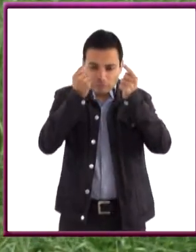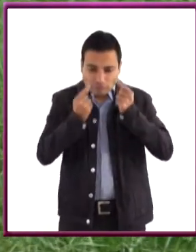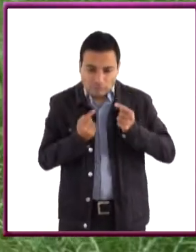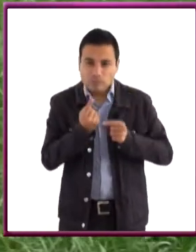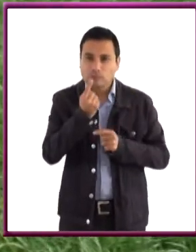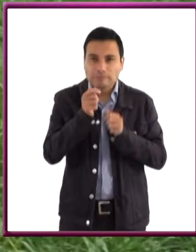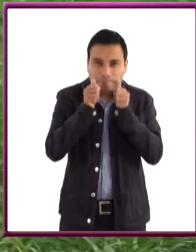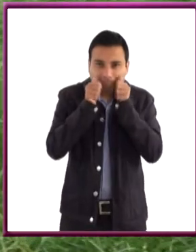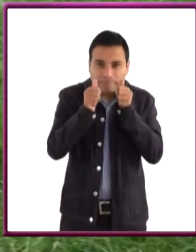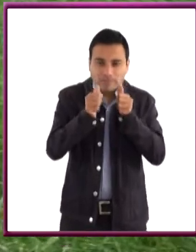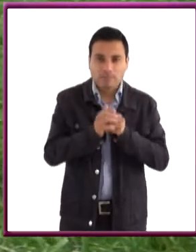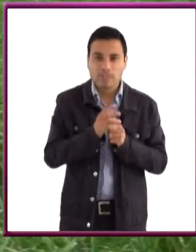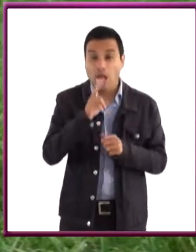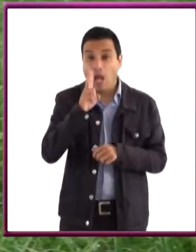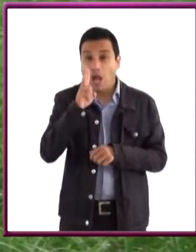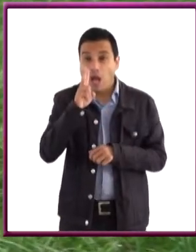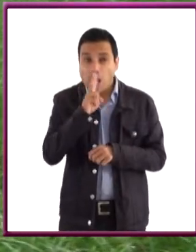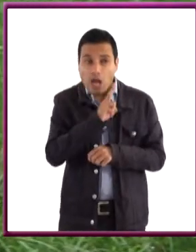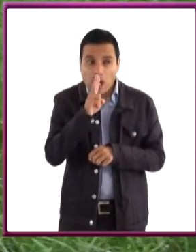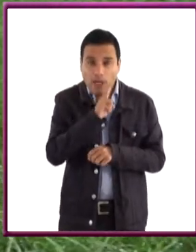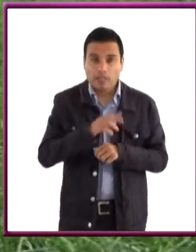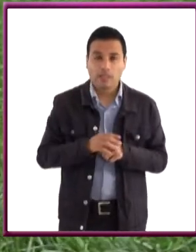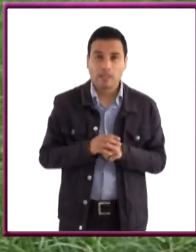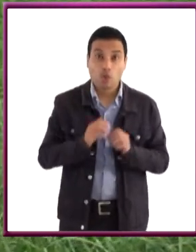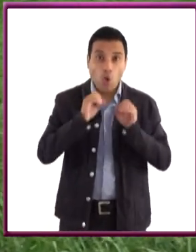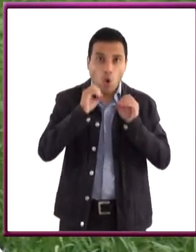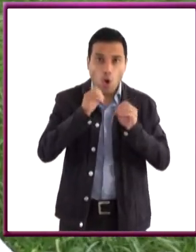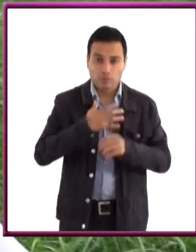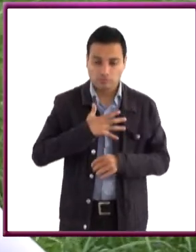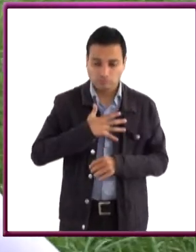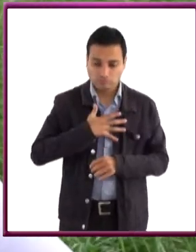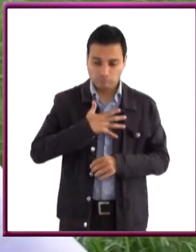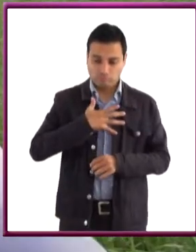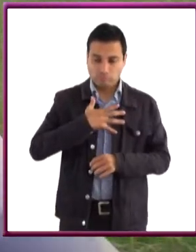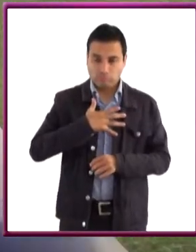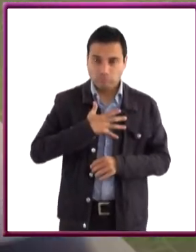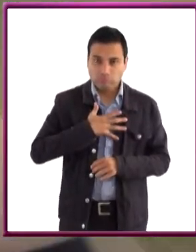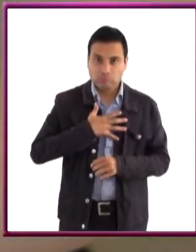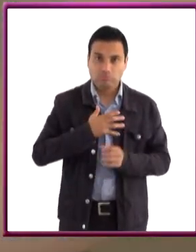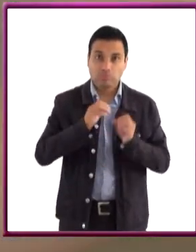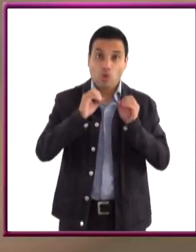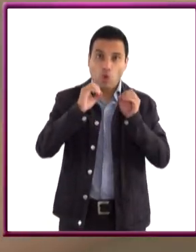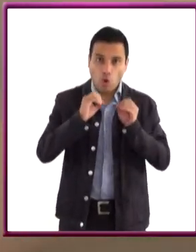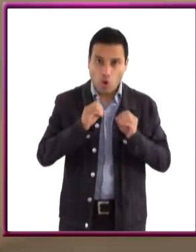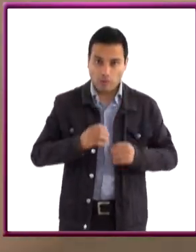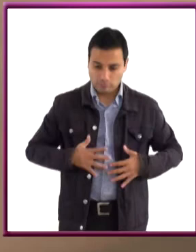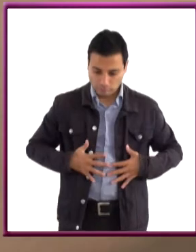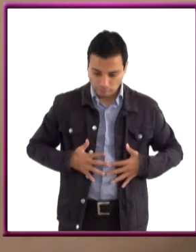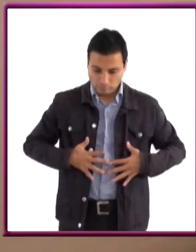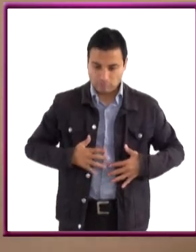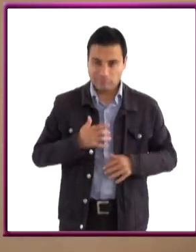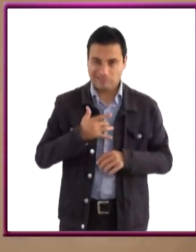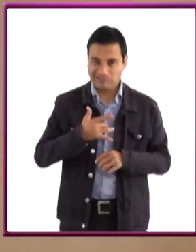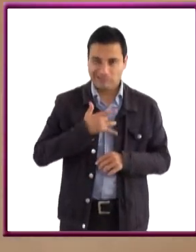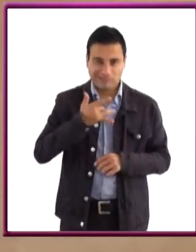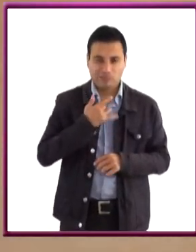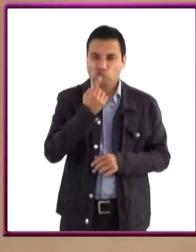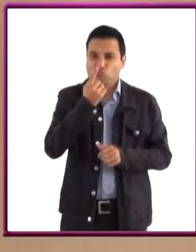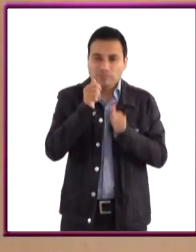fosas nasales, a la elevación y caída de tu pecho o al movimiento de tu abdomen.